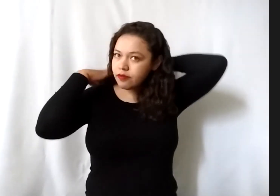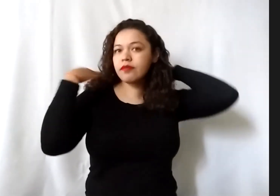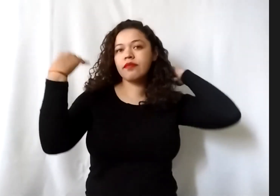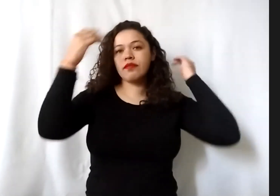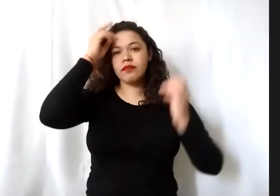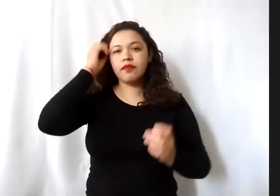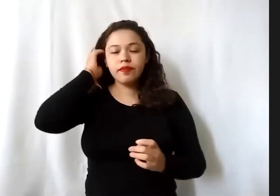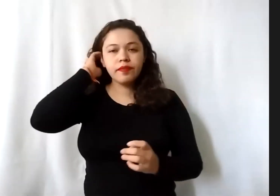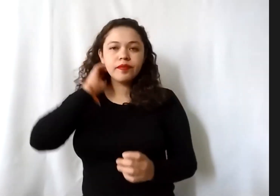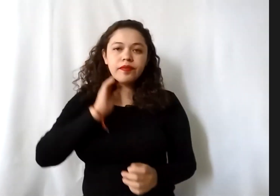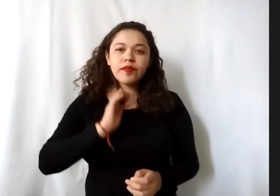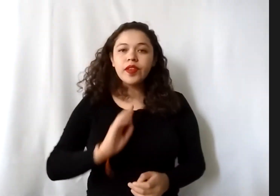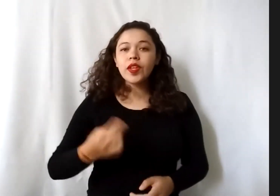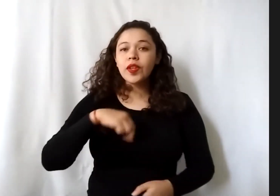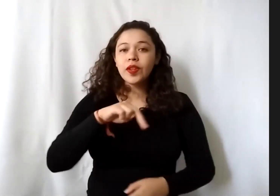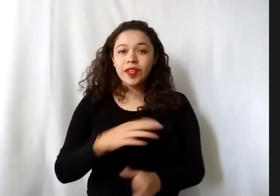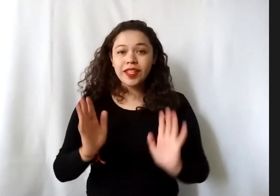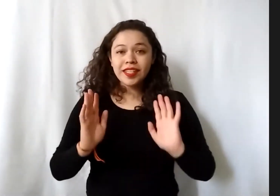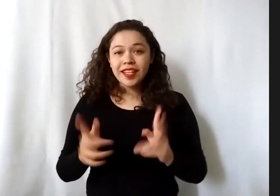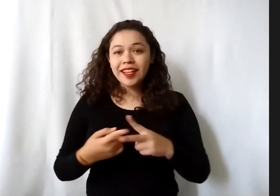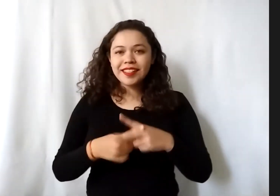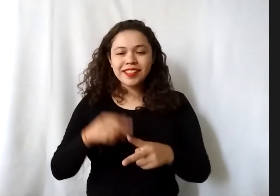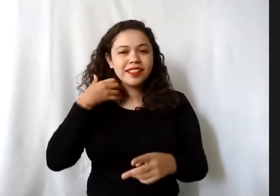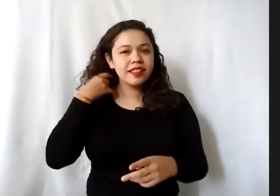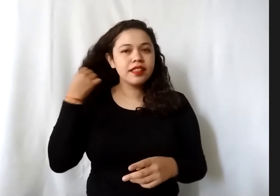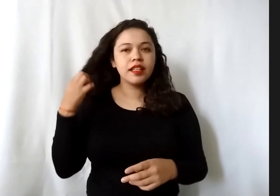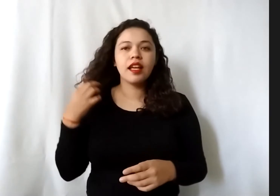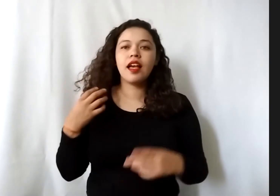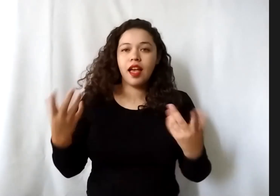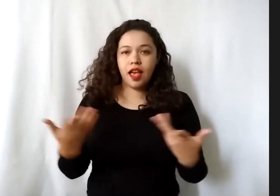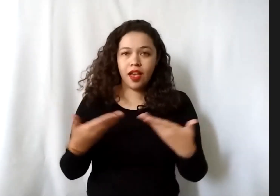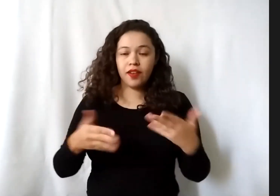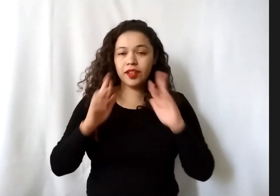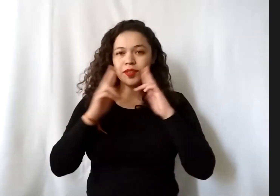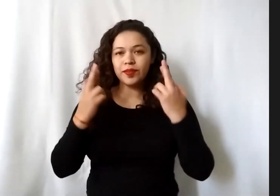Bueno, pues vamos a dar inicio a nuestra sesión de hoy.